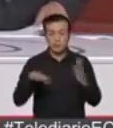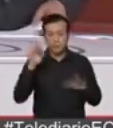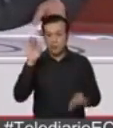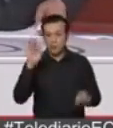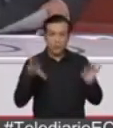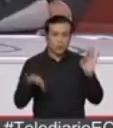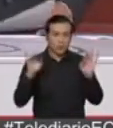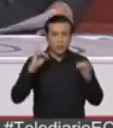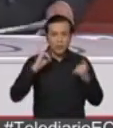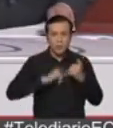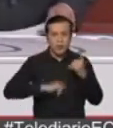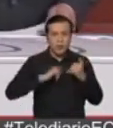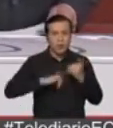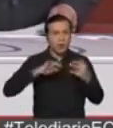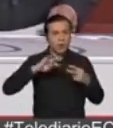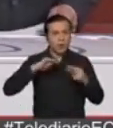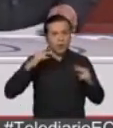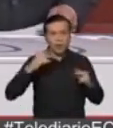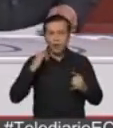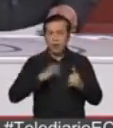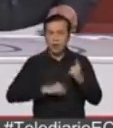trazas de COVID-19?